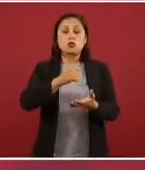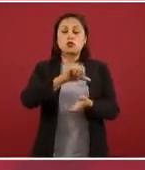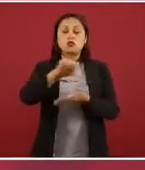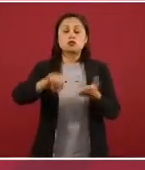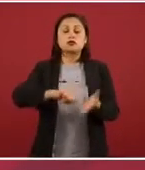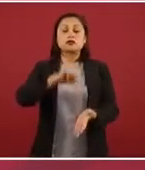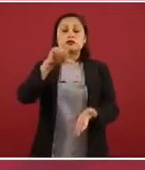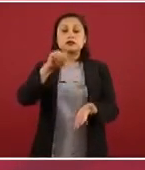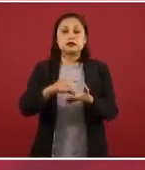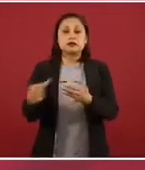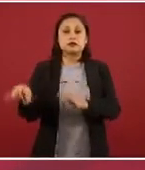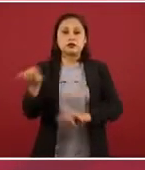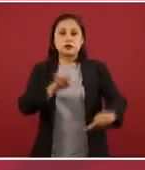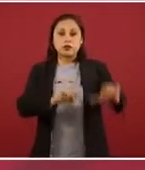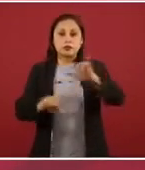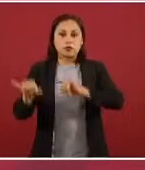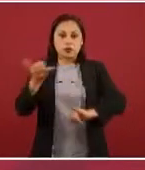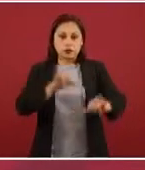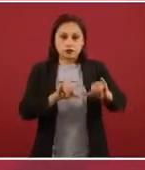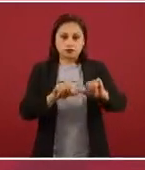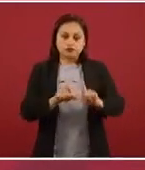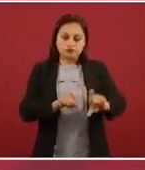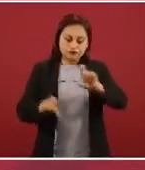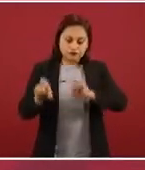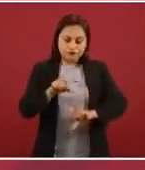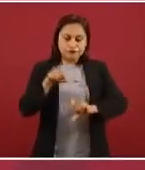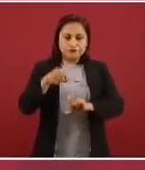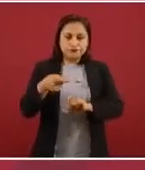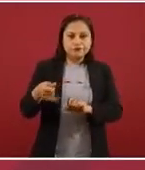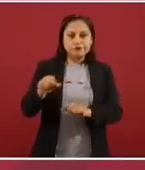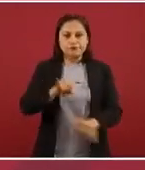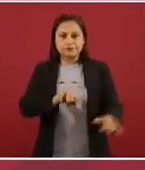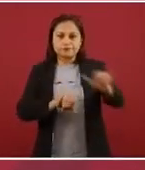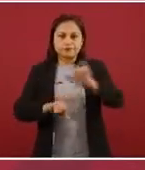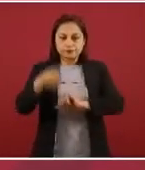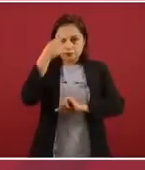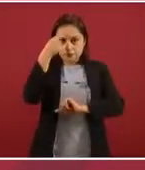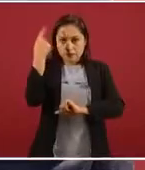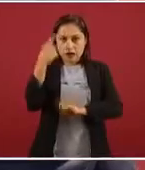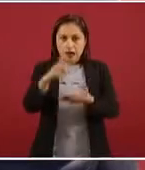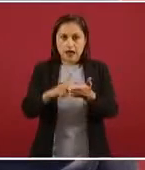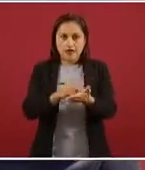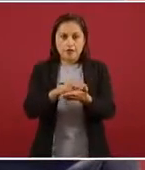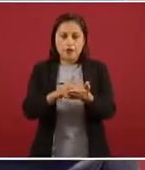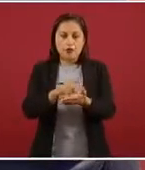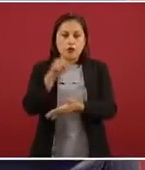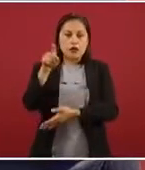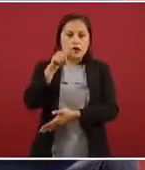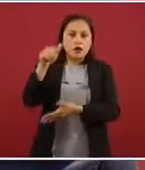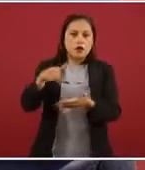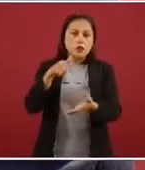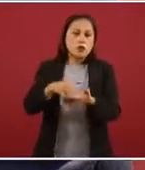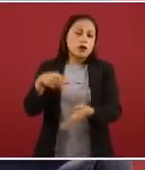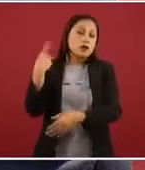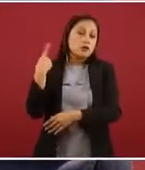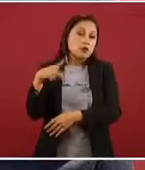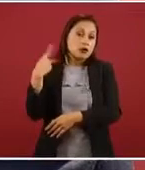drogas estas químicas en Puebla. Esto fue un operativo